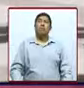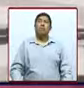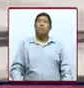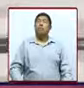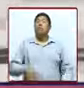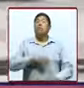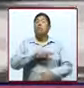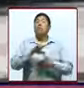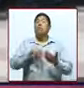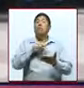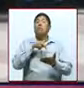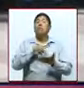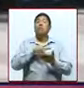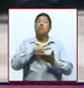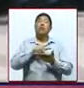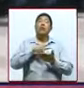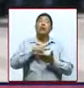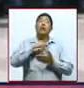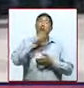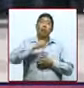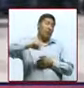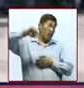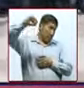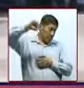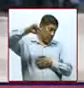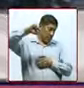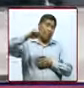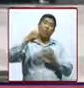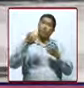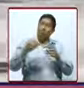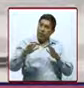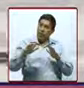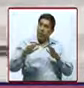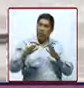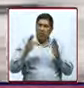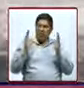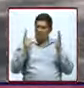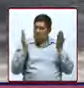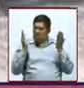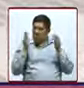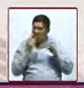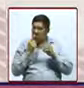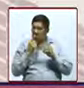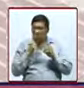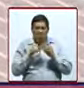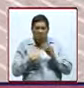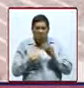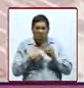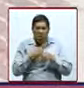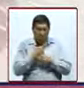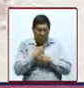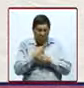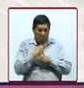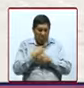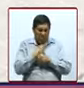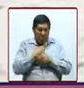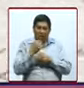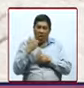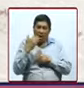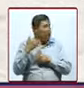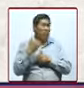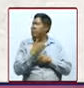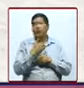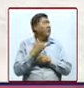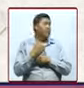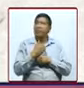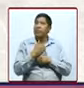Caminar por la Plaza Baró da la impresión de que a alguien se le hubiera caído la yagua. Pero no es así. Lo que se está observando en el piso